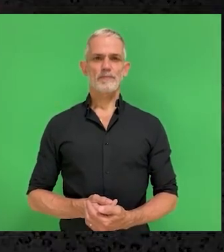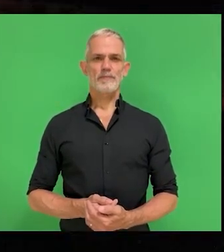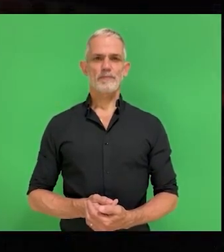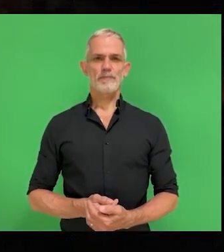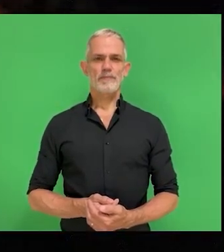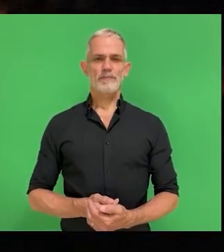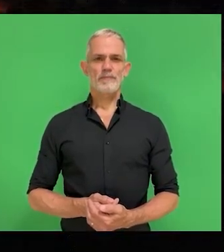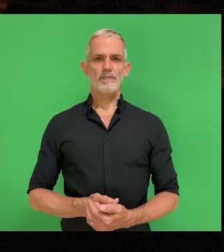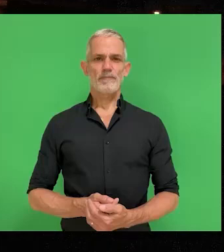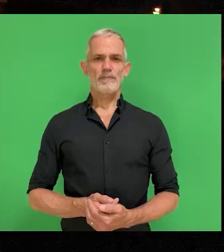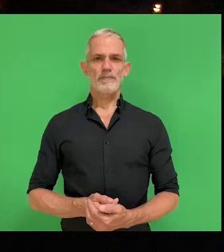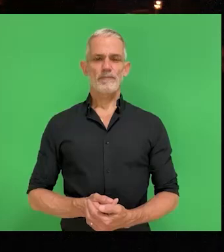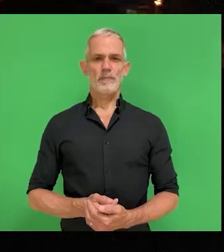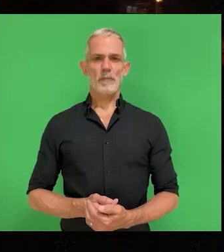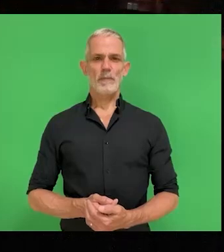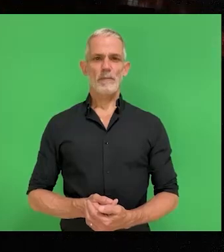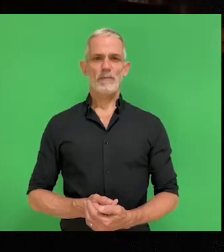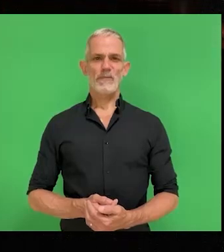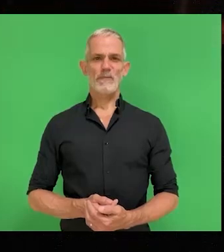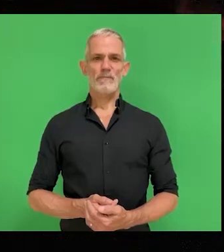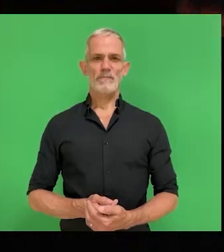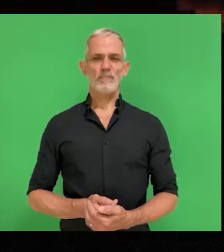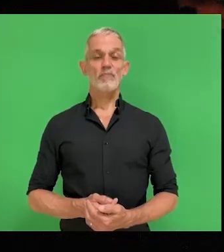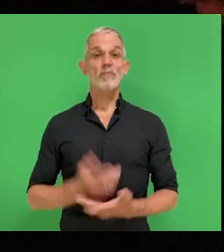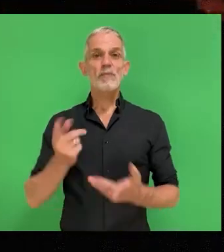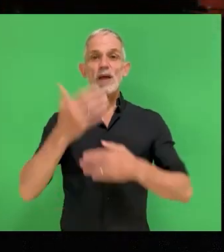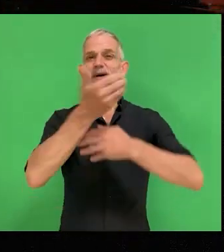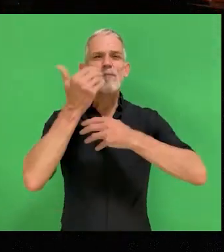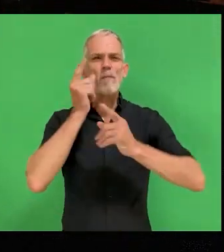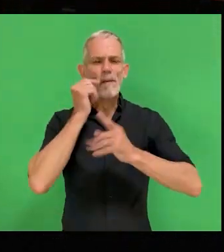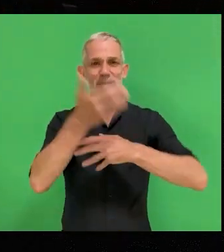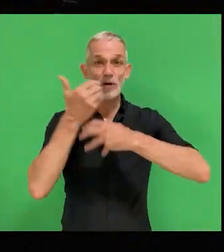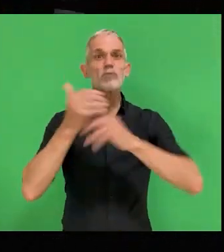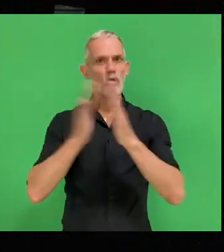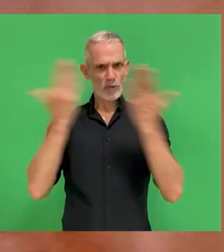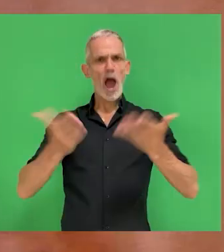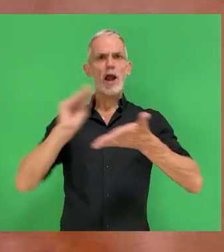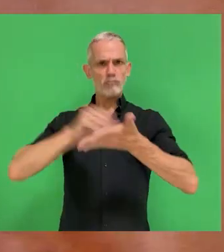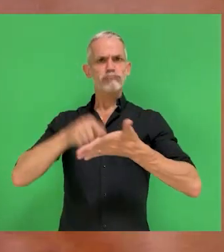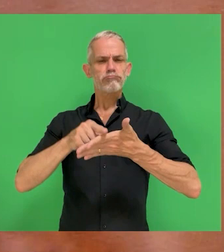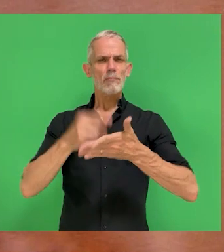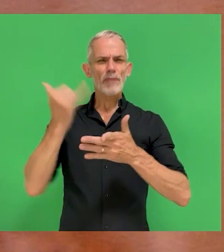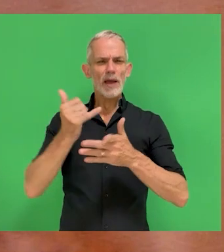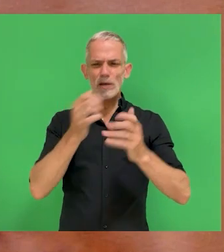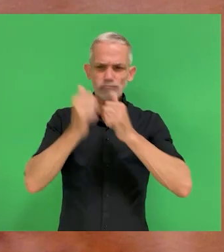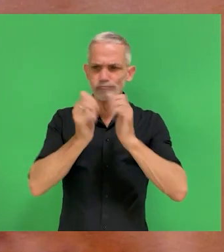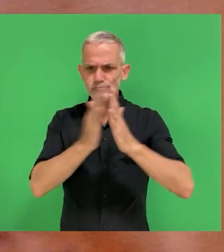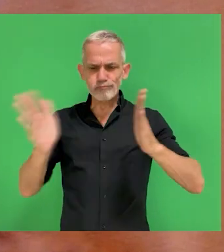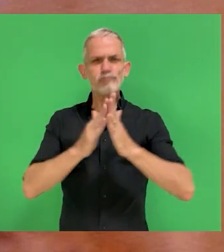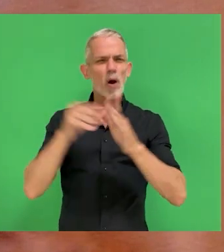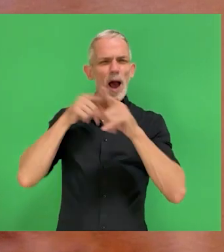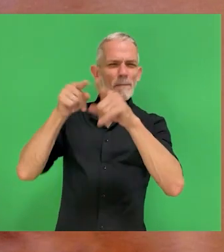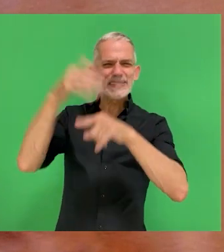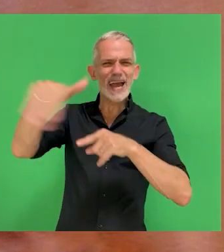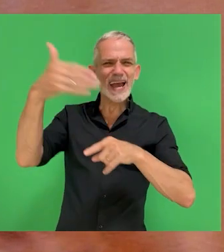Es de noche en una ciudad iluminada. El secuestro de papá salió en los diarios. Hay crónicas que cuentan que lo persiguen por